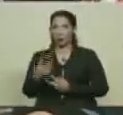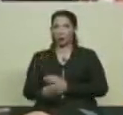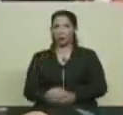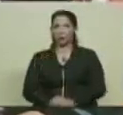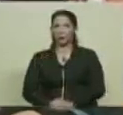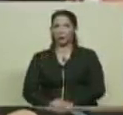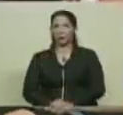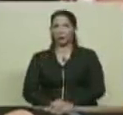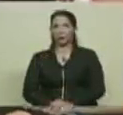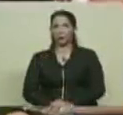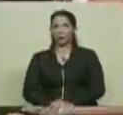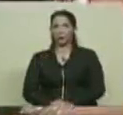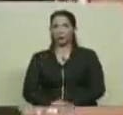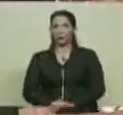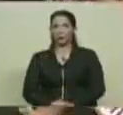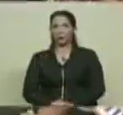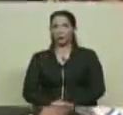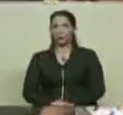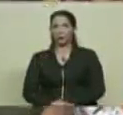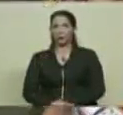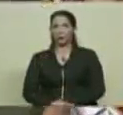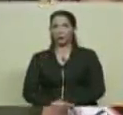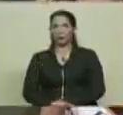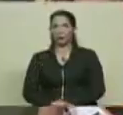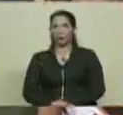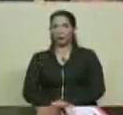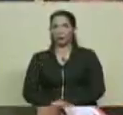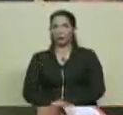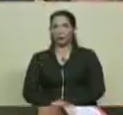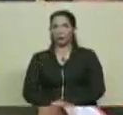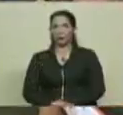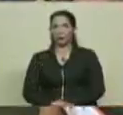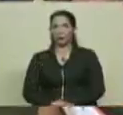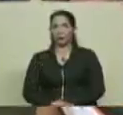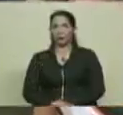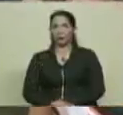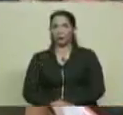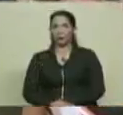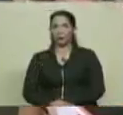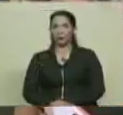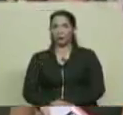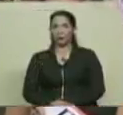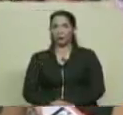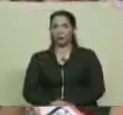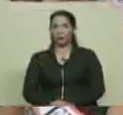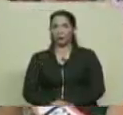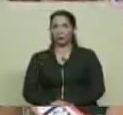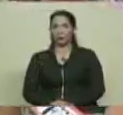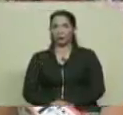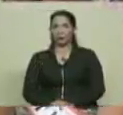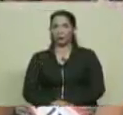Ciudadana señorita Wanda Lastre, primera finalista de la Feria de Barquisimeto 2018.